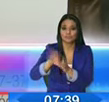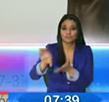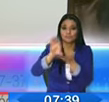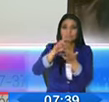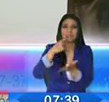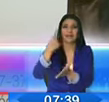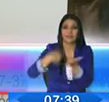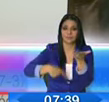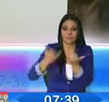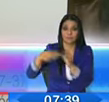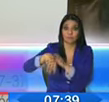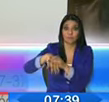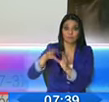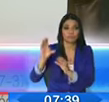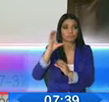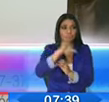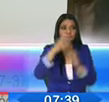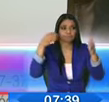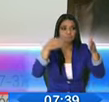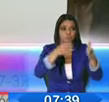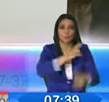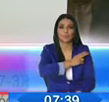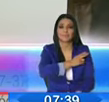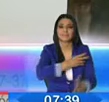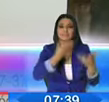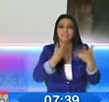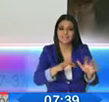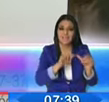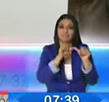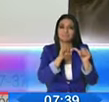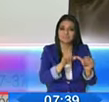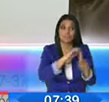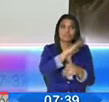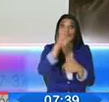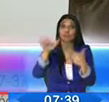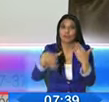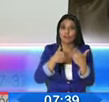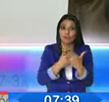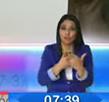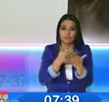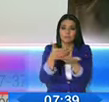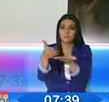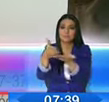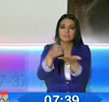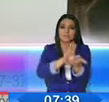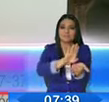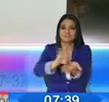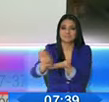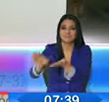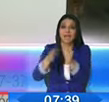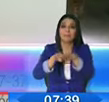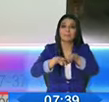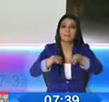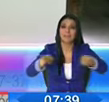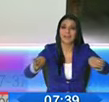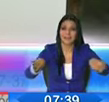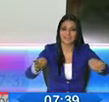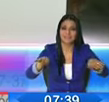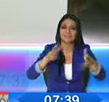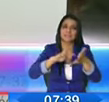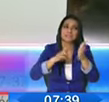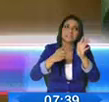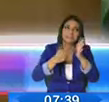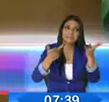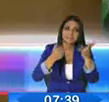en este momento a las universidades ya establecidas por lo tanto todas estas están excluidas esto lamentablemente generó más confusión